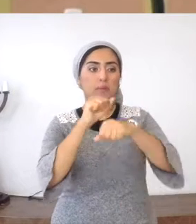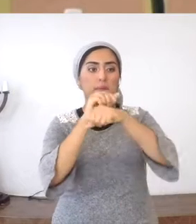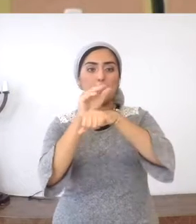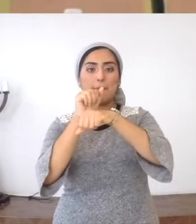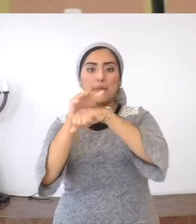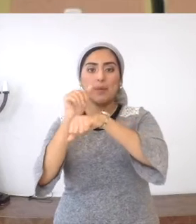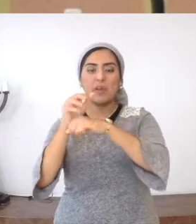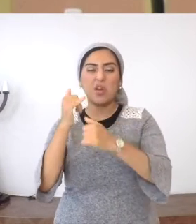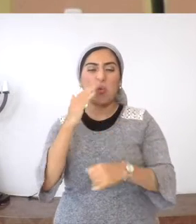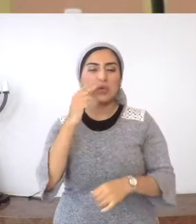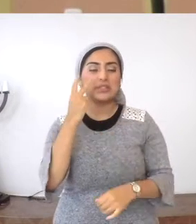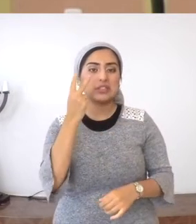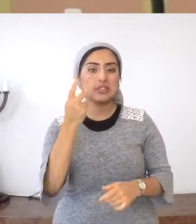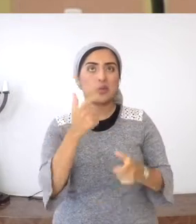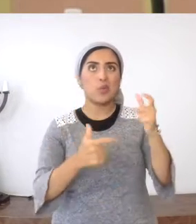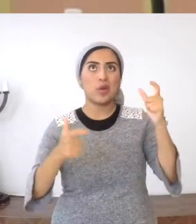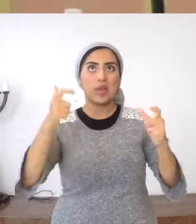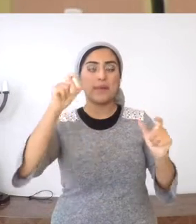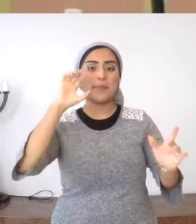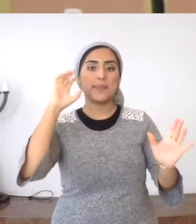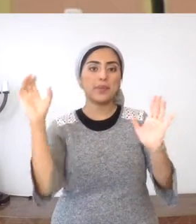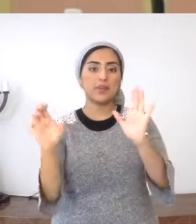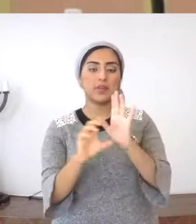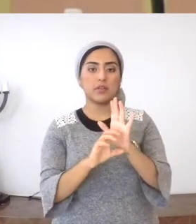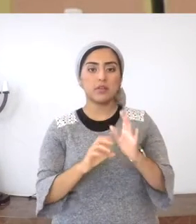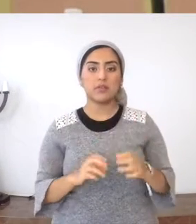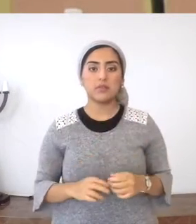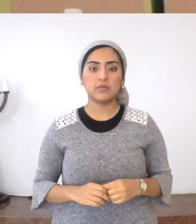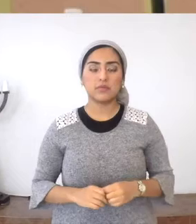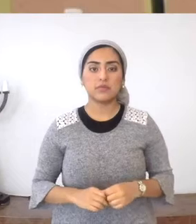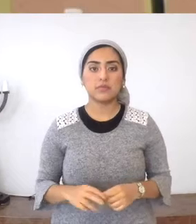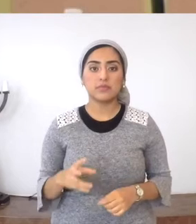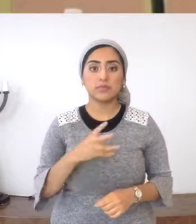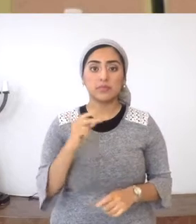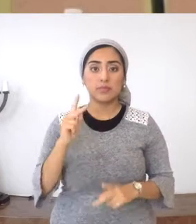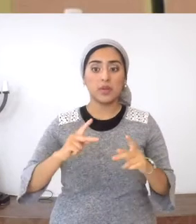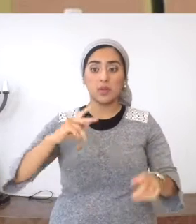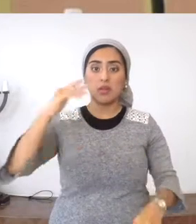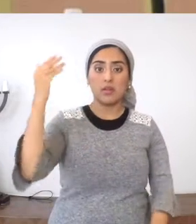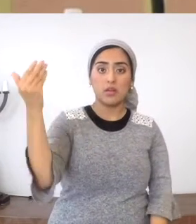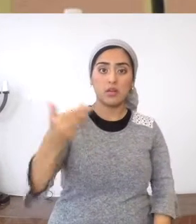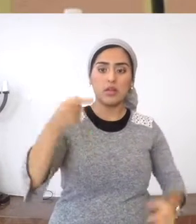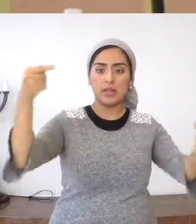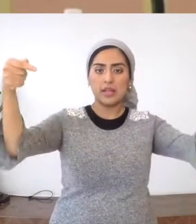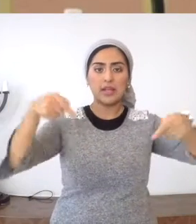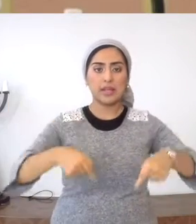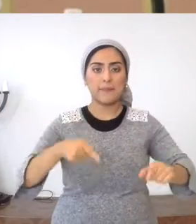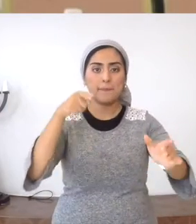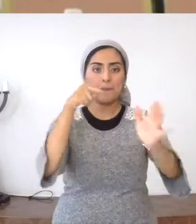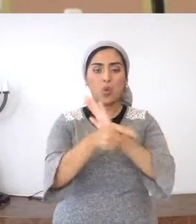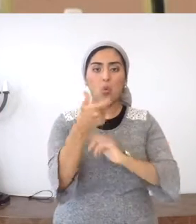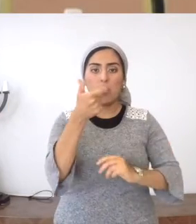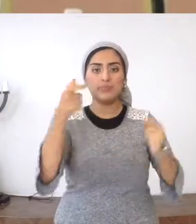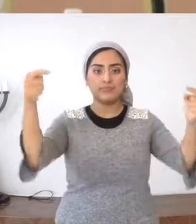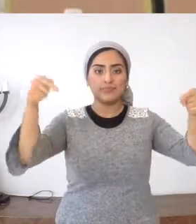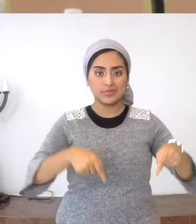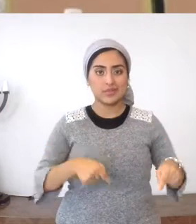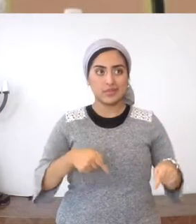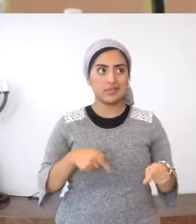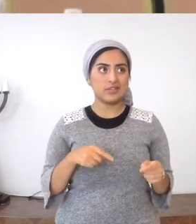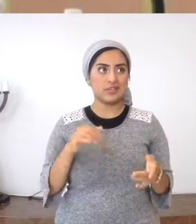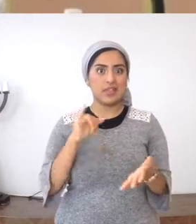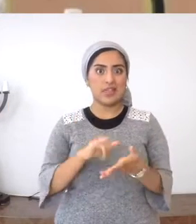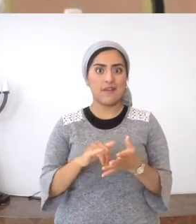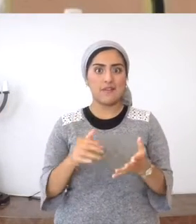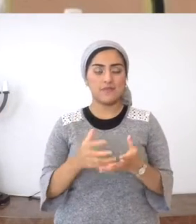haciendo Esas son las invitaciones Ahorita lo vamos a ver En diapositiva Toda Gaba Invitando Al sacrificio